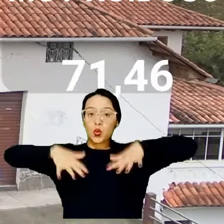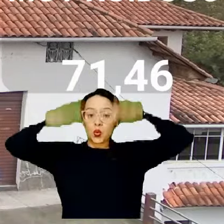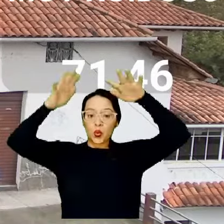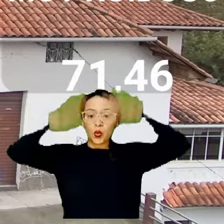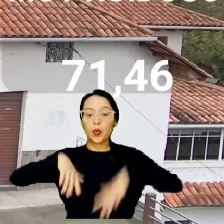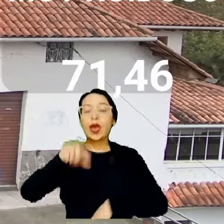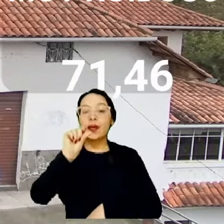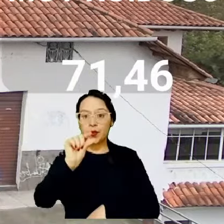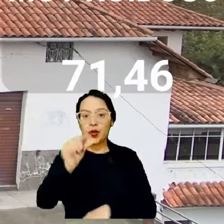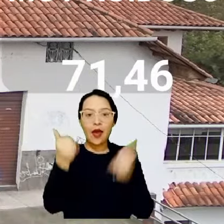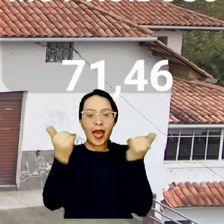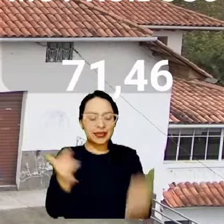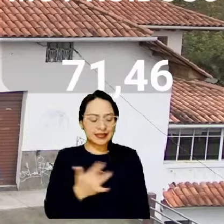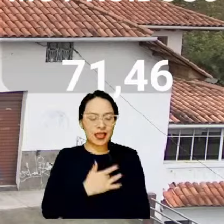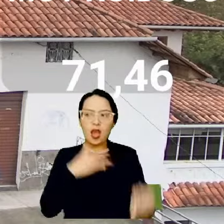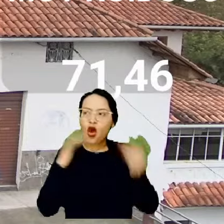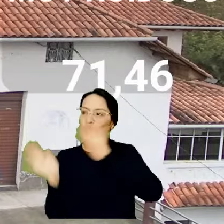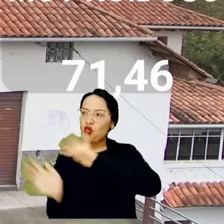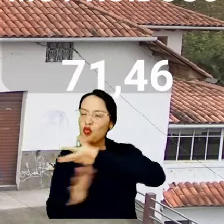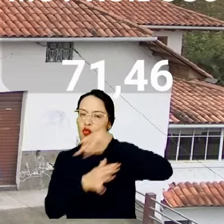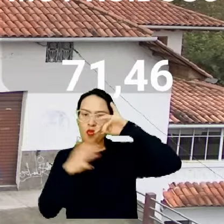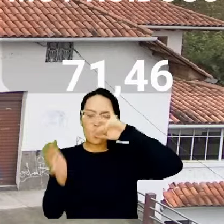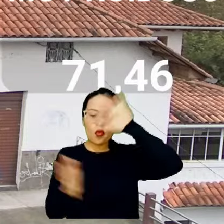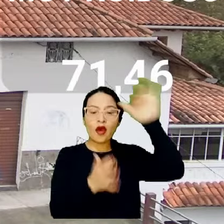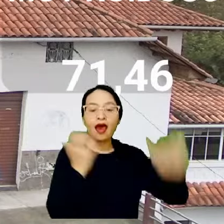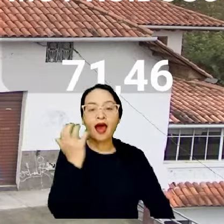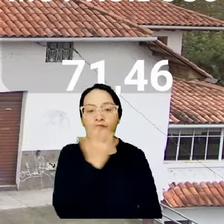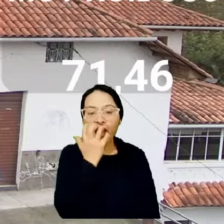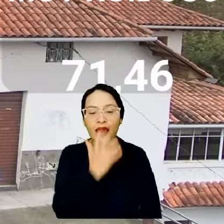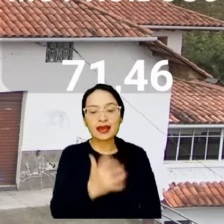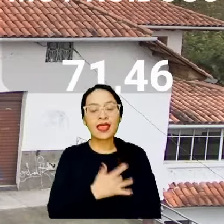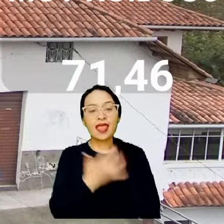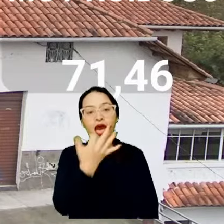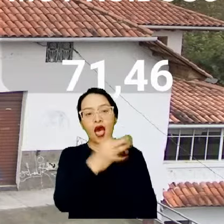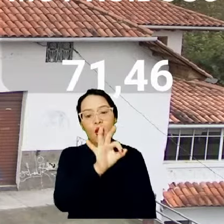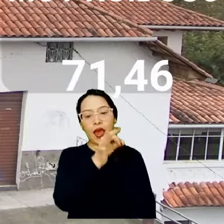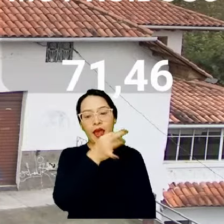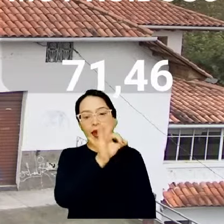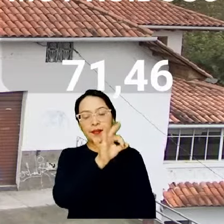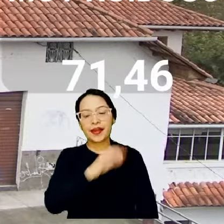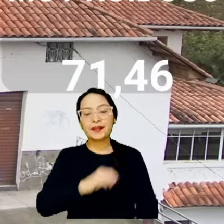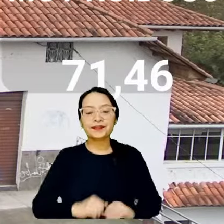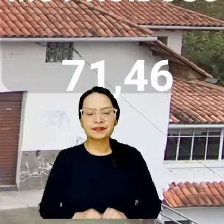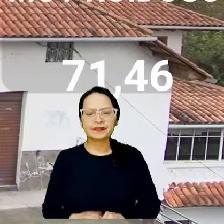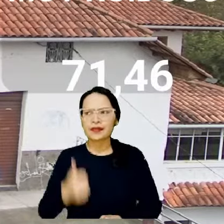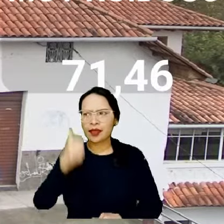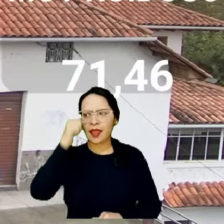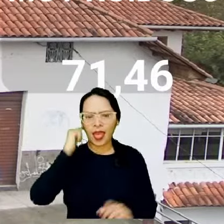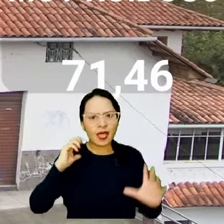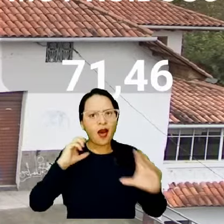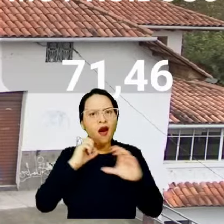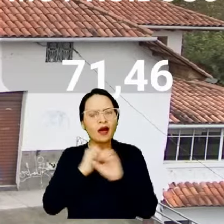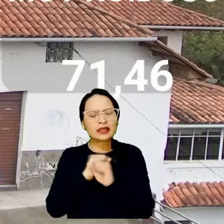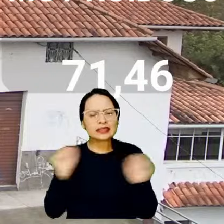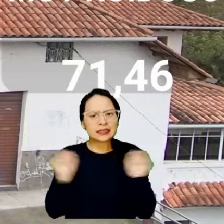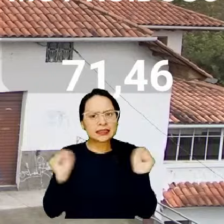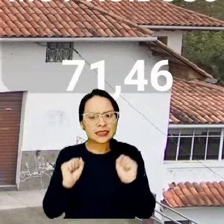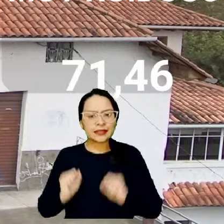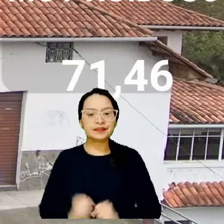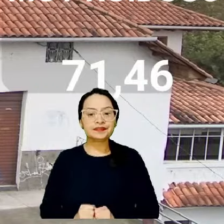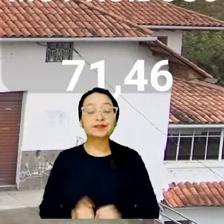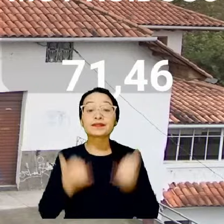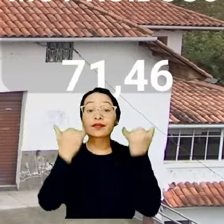térmica de 19 grados, lluvia que está presente desde el día de ayer, un tanto intensa en realidad también, en la noche, durante toda la noche, muy fuerte. La calidad del aire